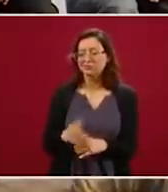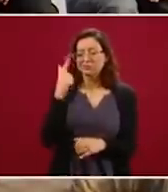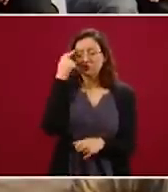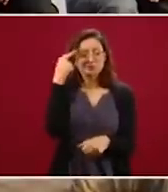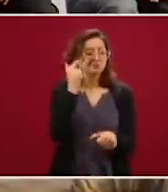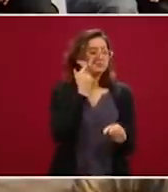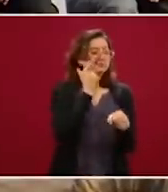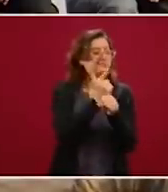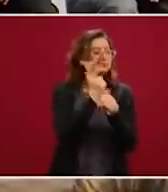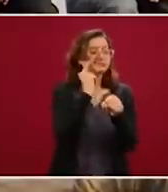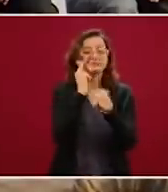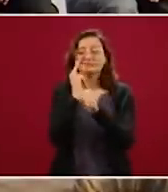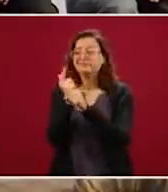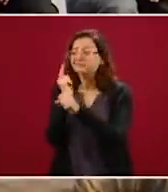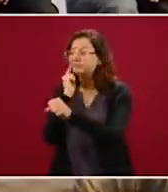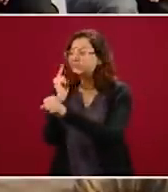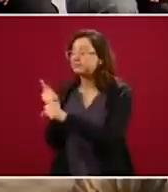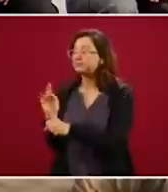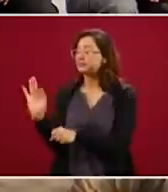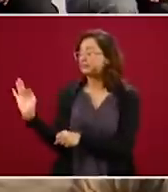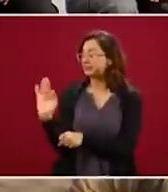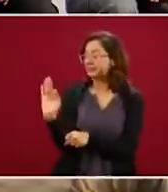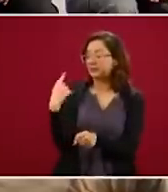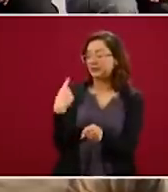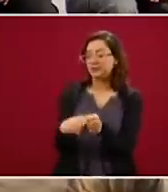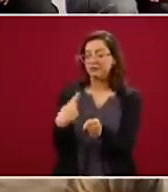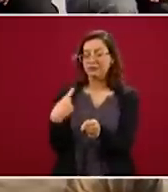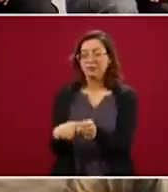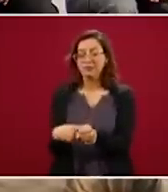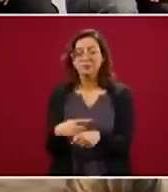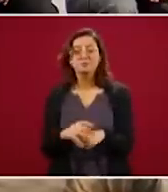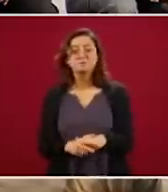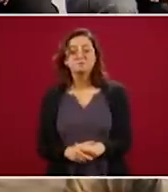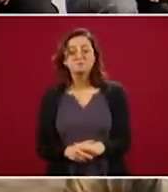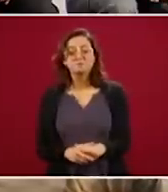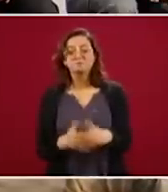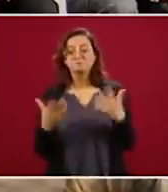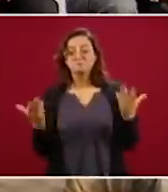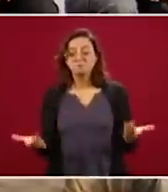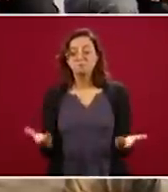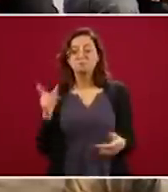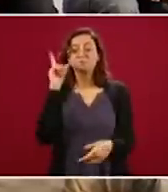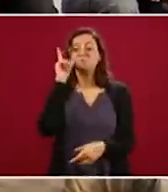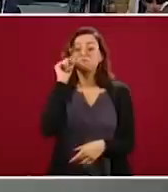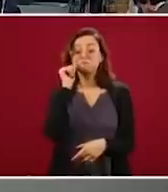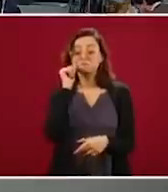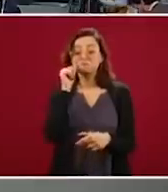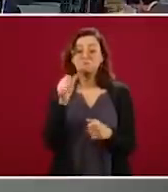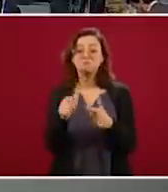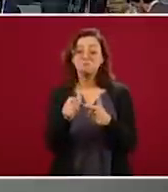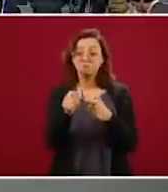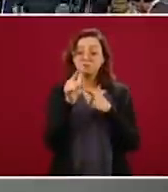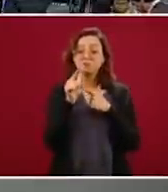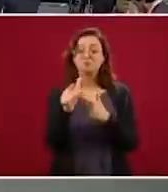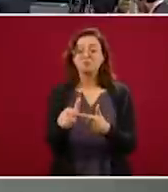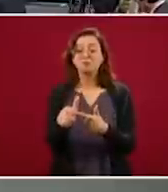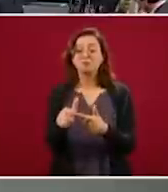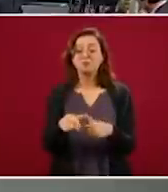detectar posibles afectados. Bueno, pues si les parece, mañana continuamos y